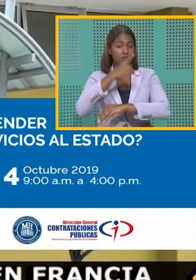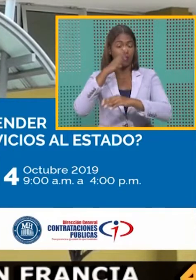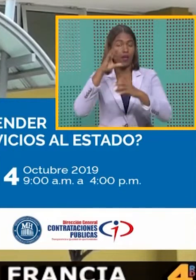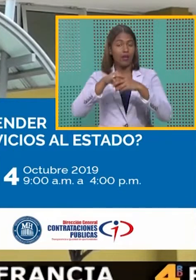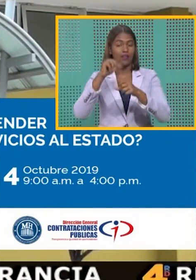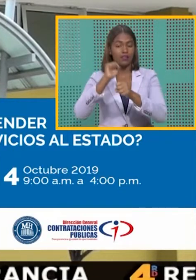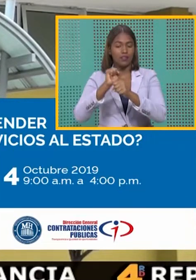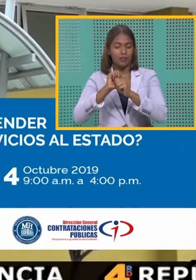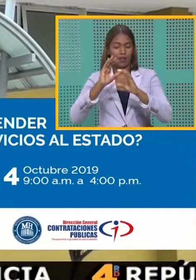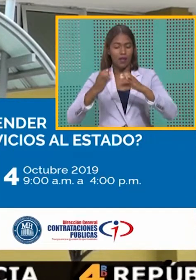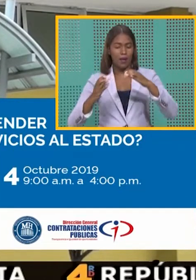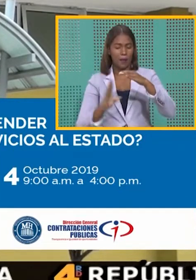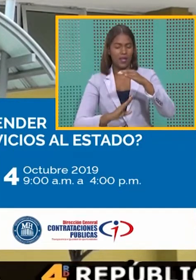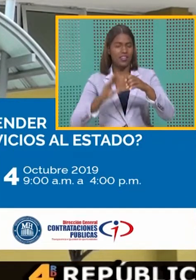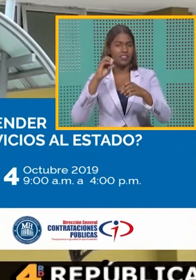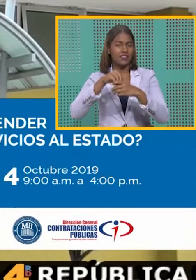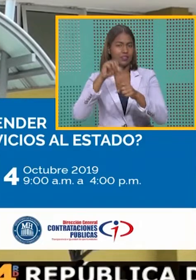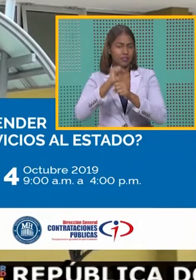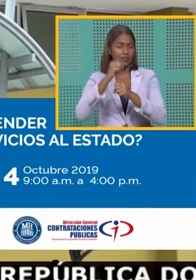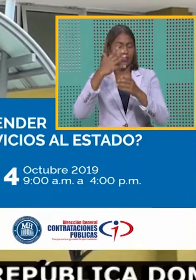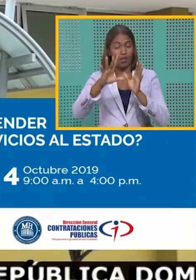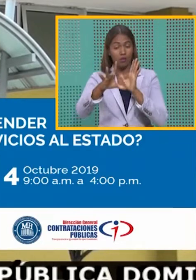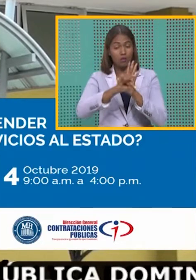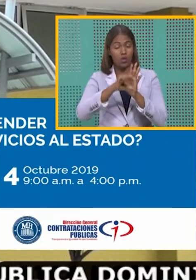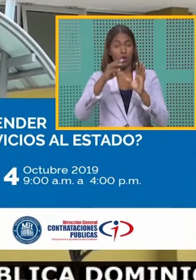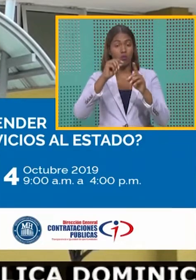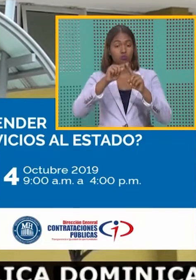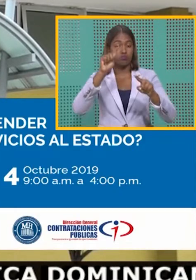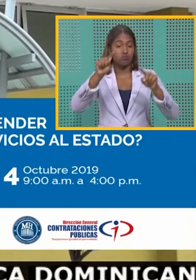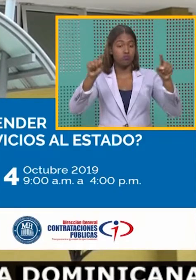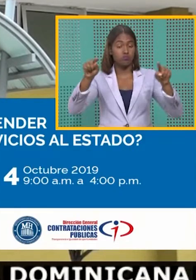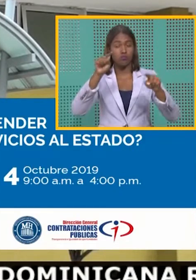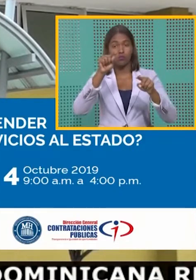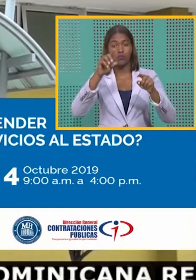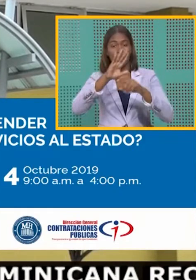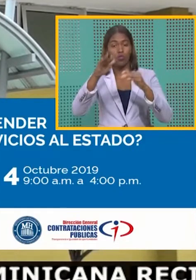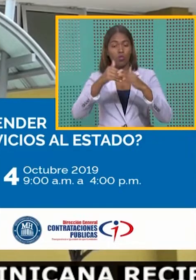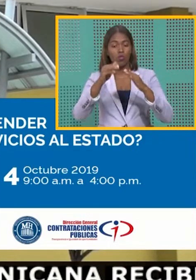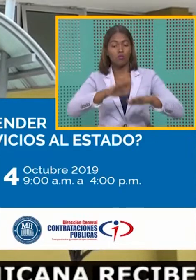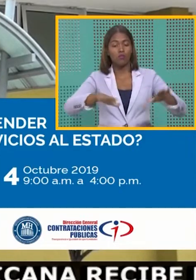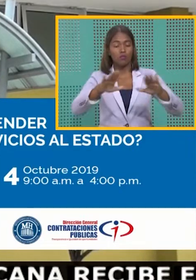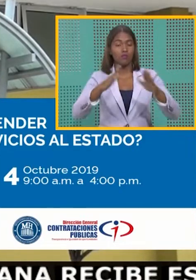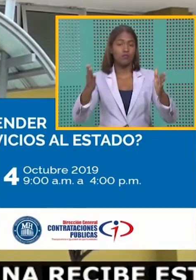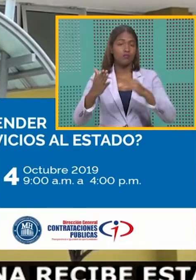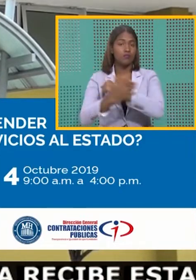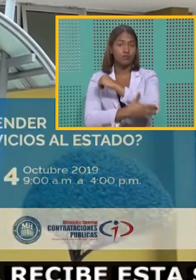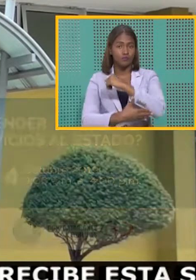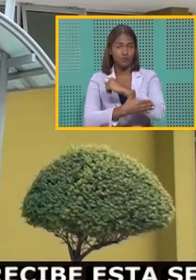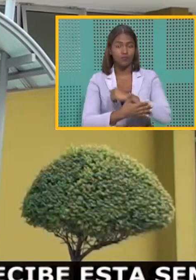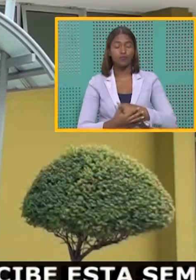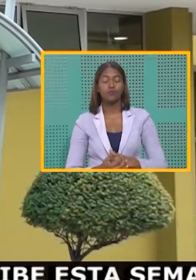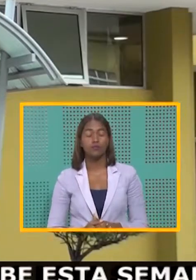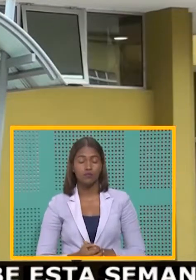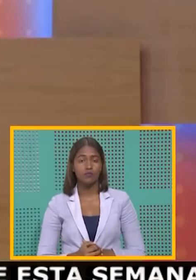primarias simultáneas, las cuales fueron escogidas de forma aleatoria en todos los municipios del país.